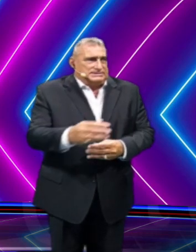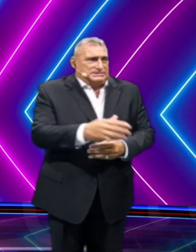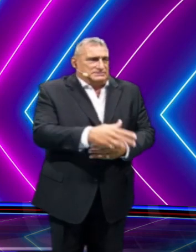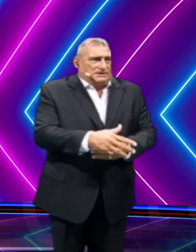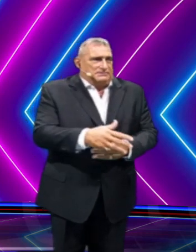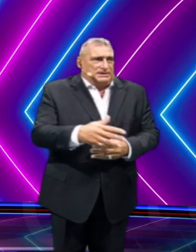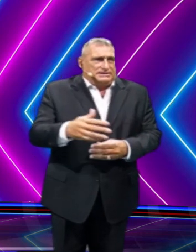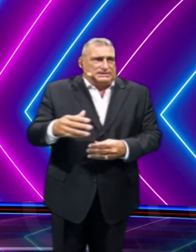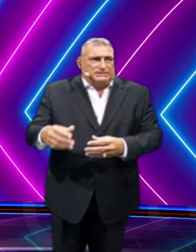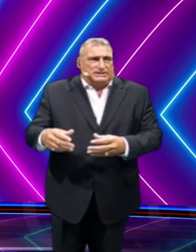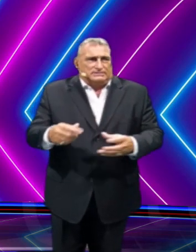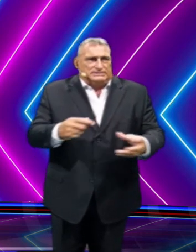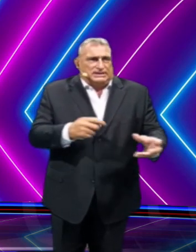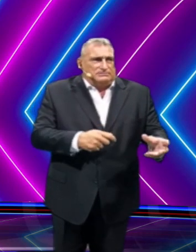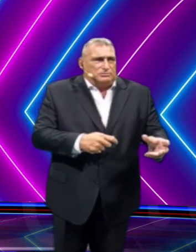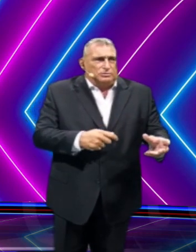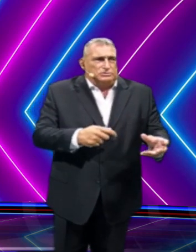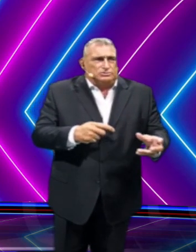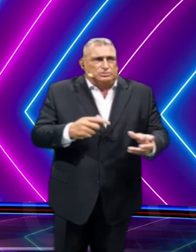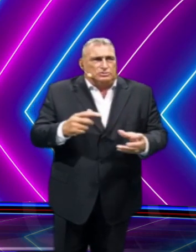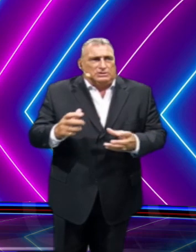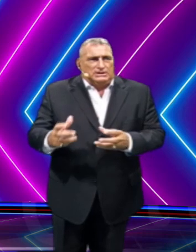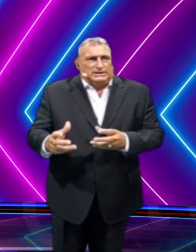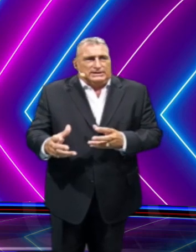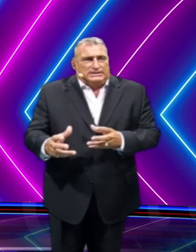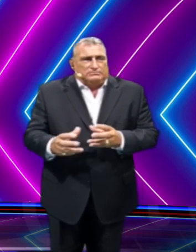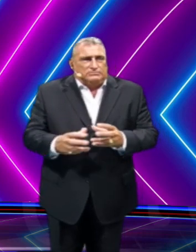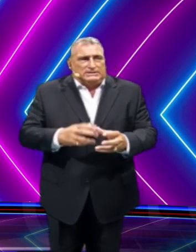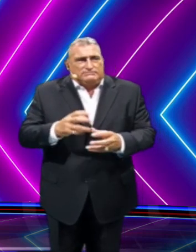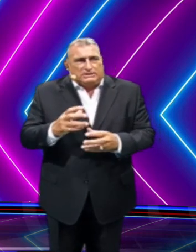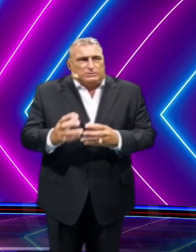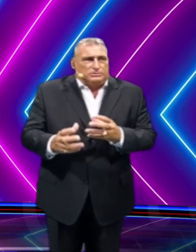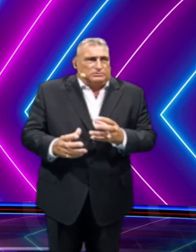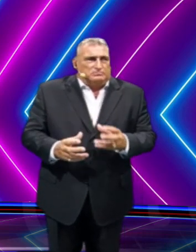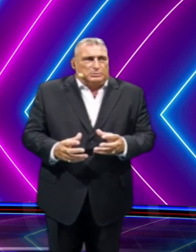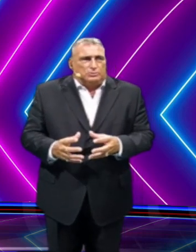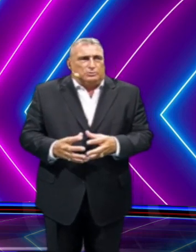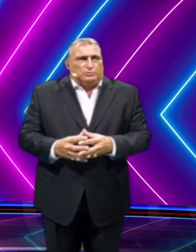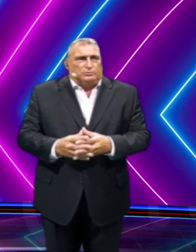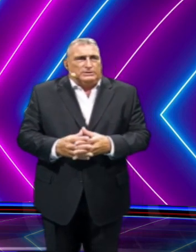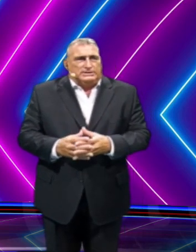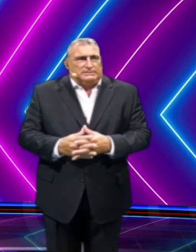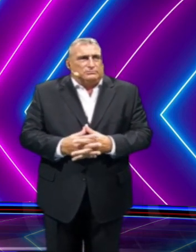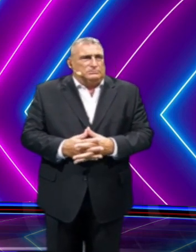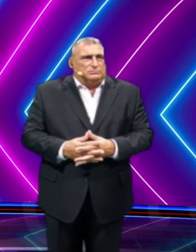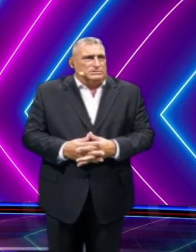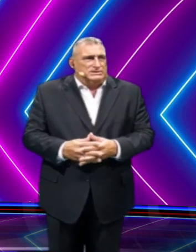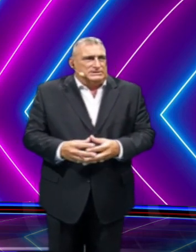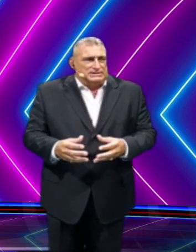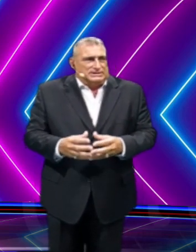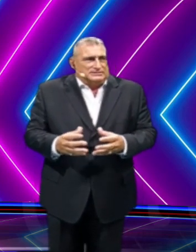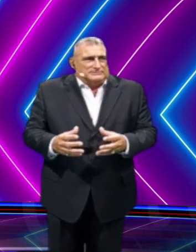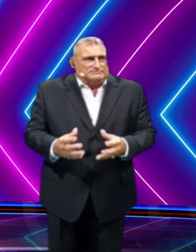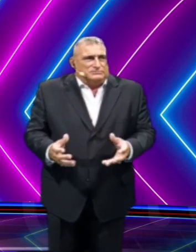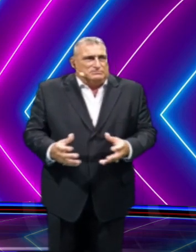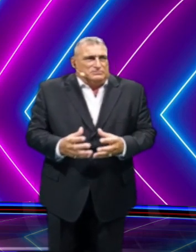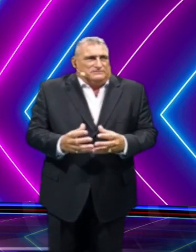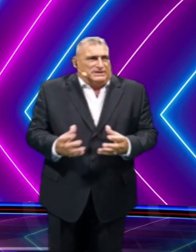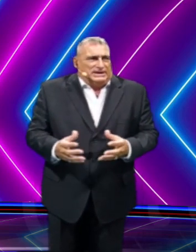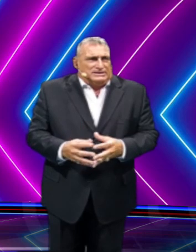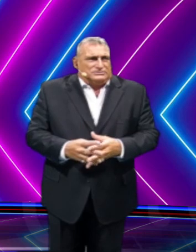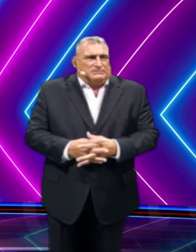que se llevaba, que había que revisar el bolso, una cuestión un poco muy muy muy